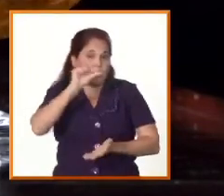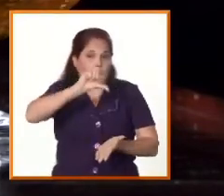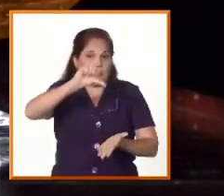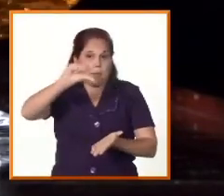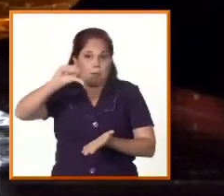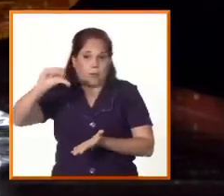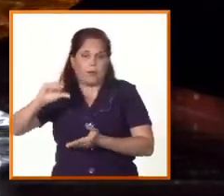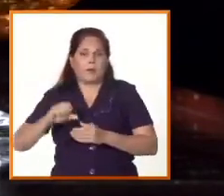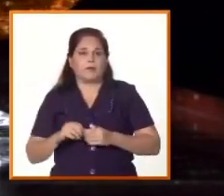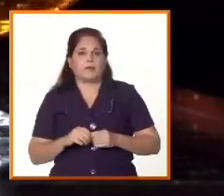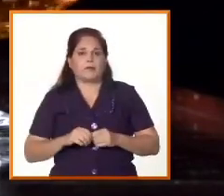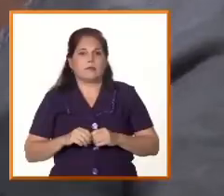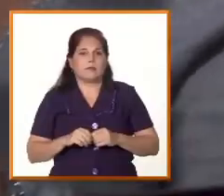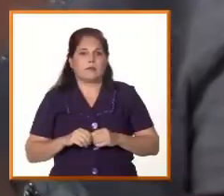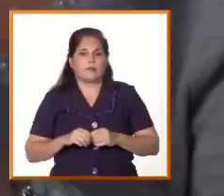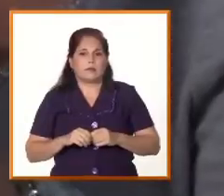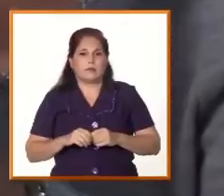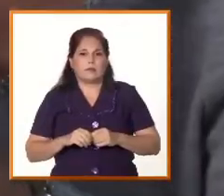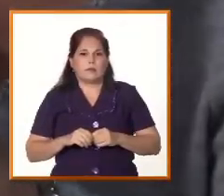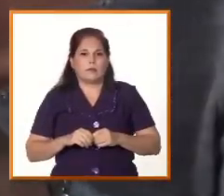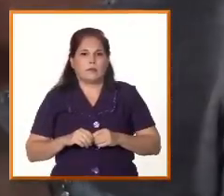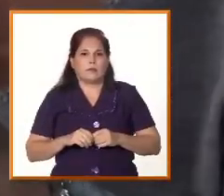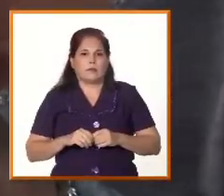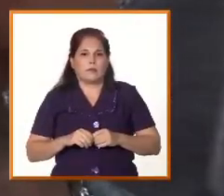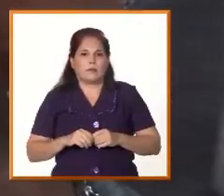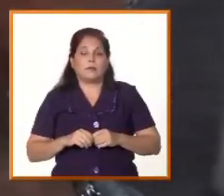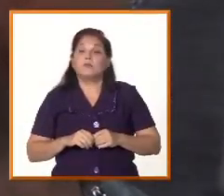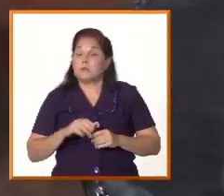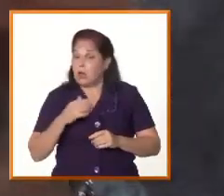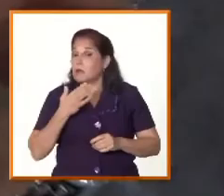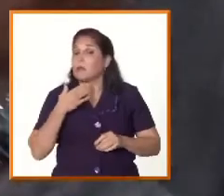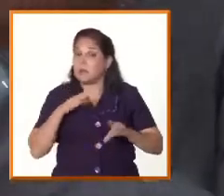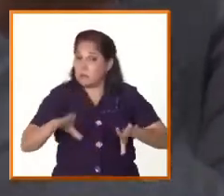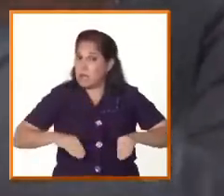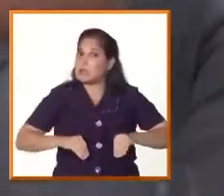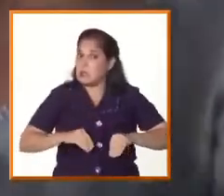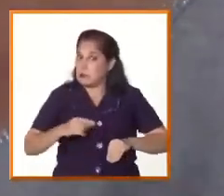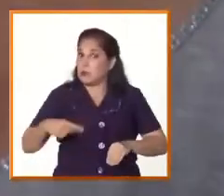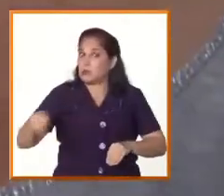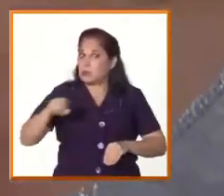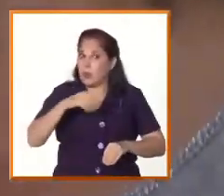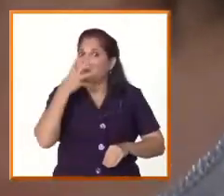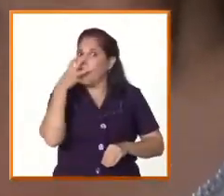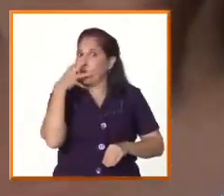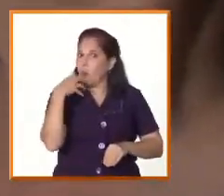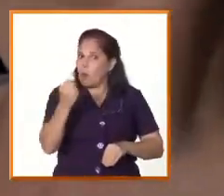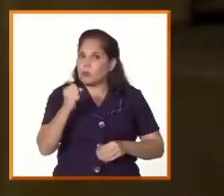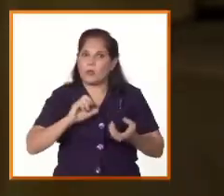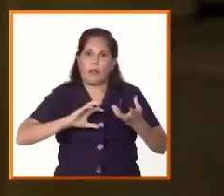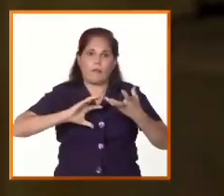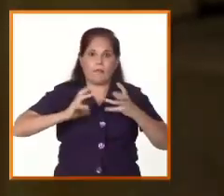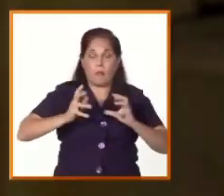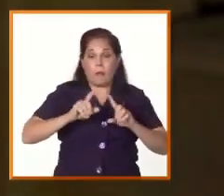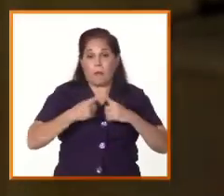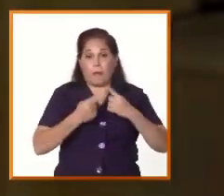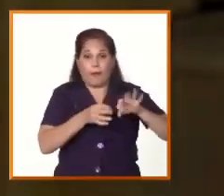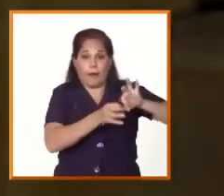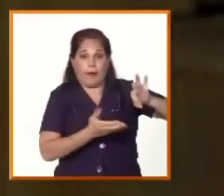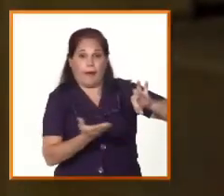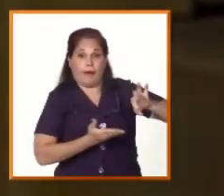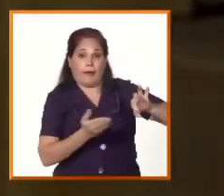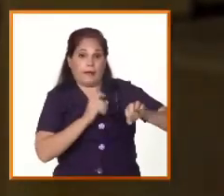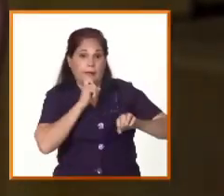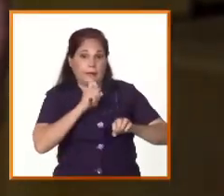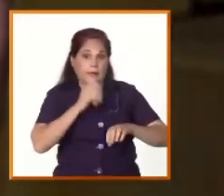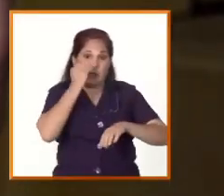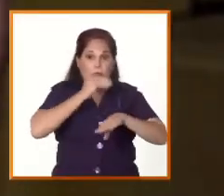conoce como espíritu de Cuba y ya ha tenido muy buena aceptación por lo menos hasta donde llega mi mi conocimiento